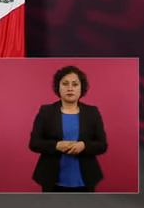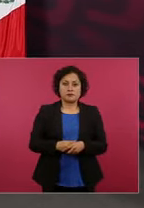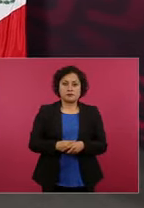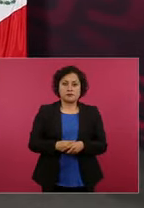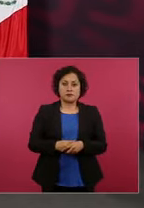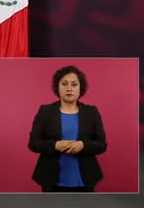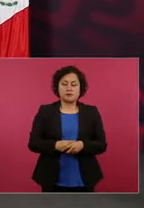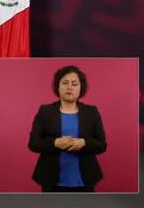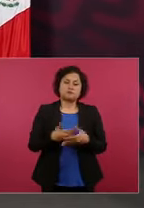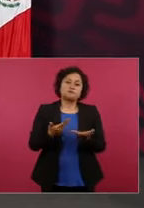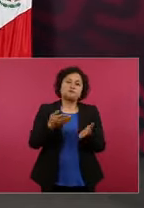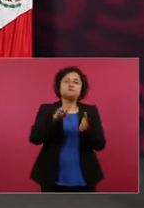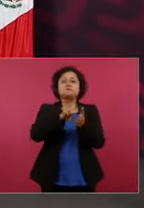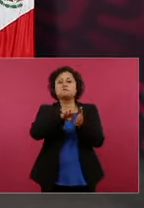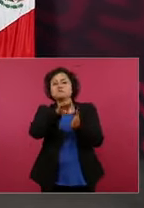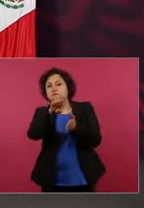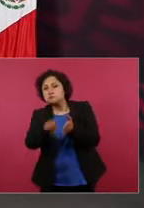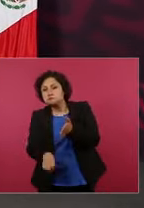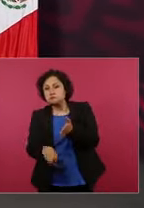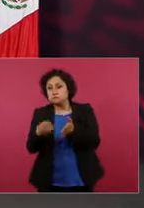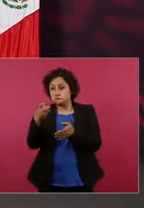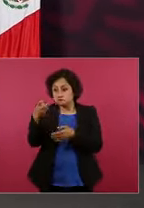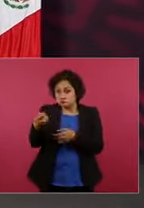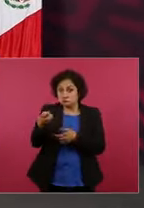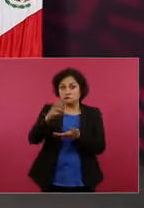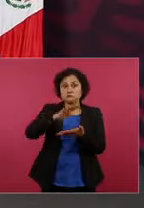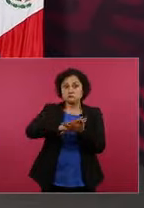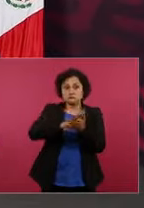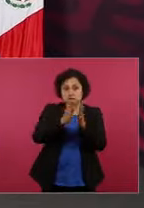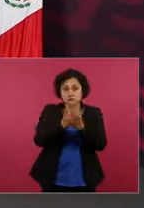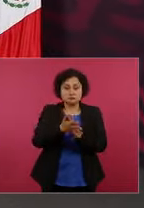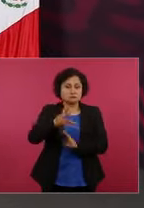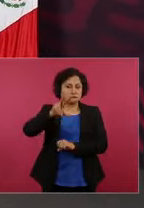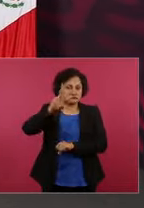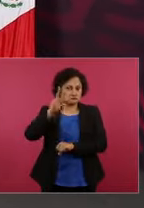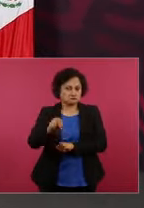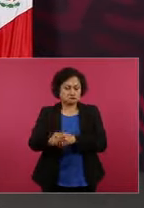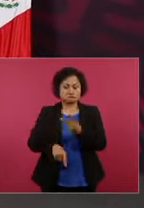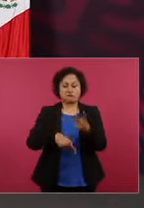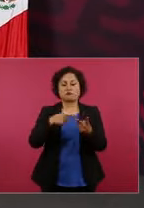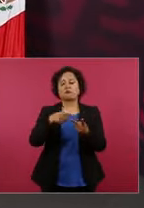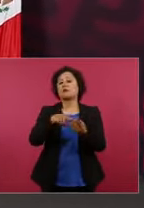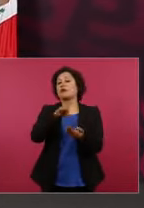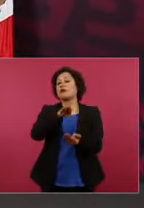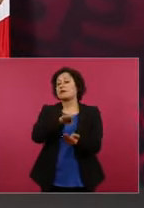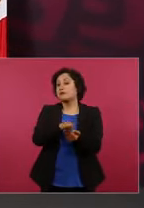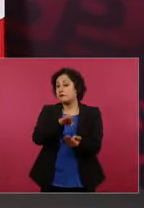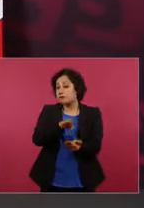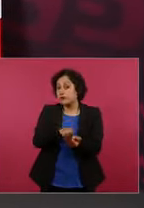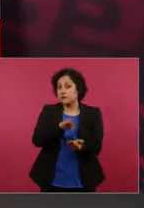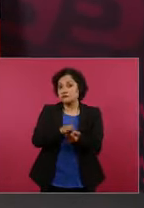para las tortillas, para los tamales, para